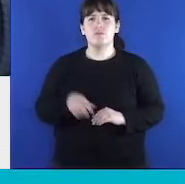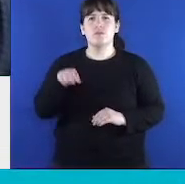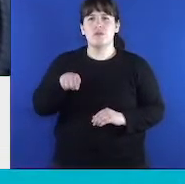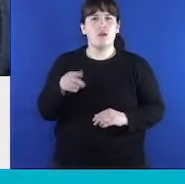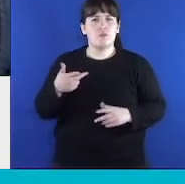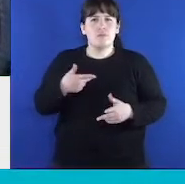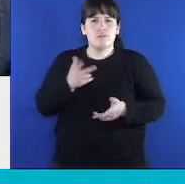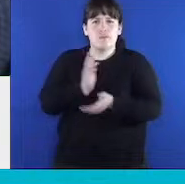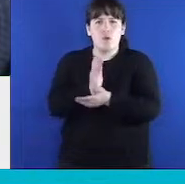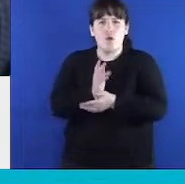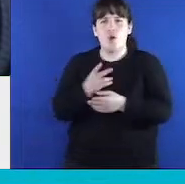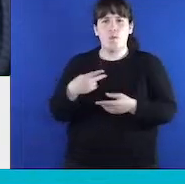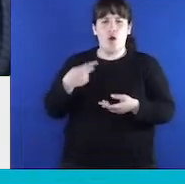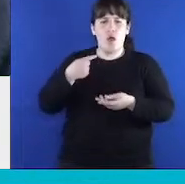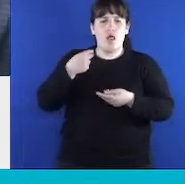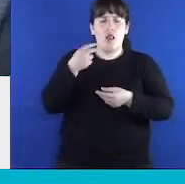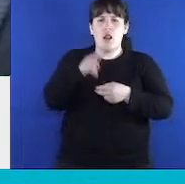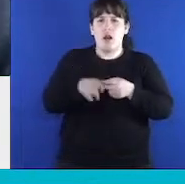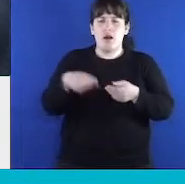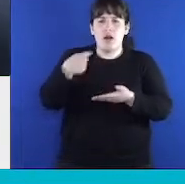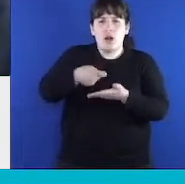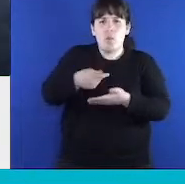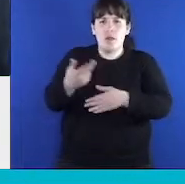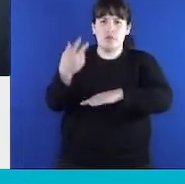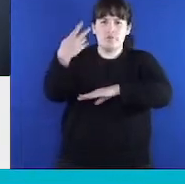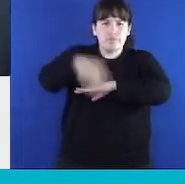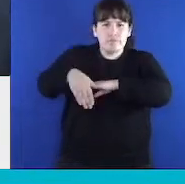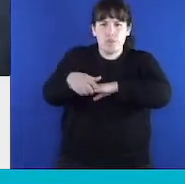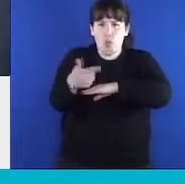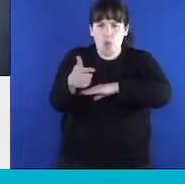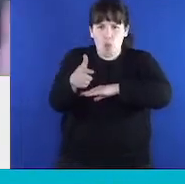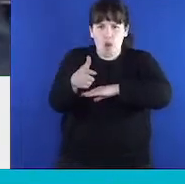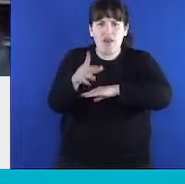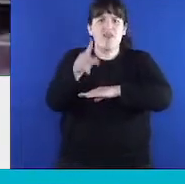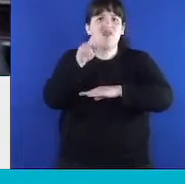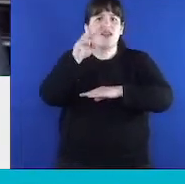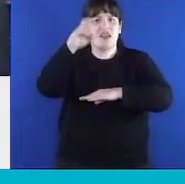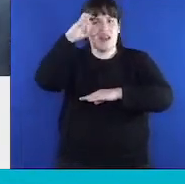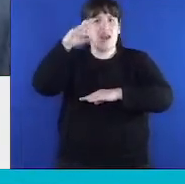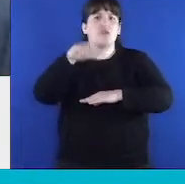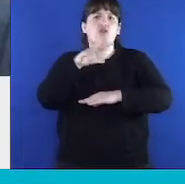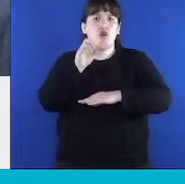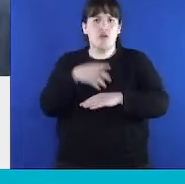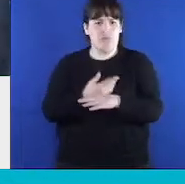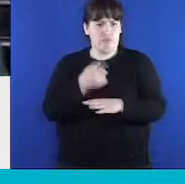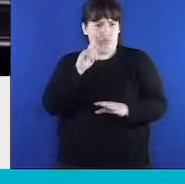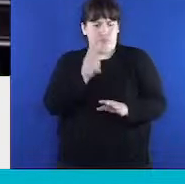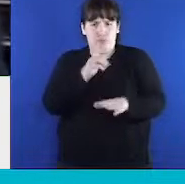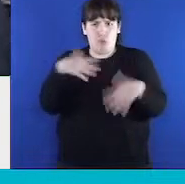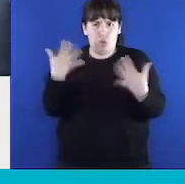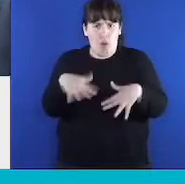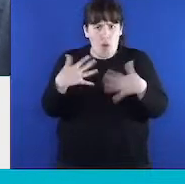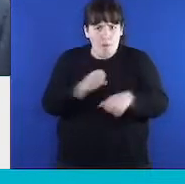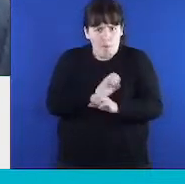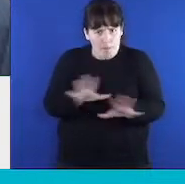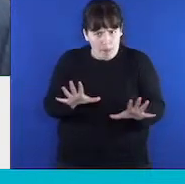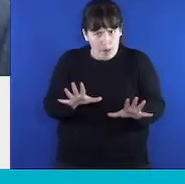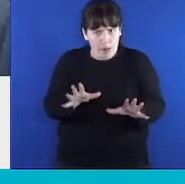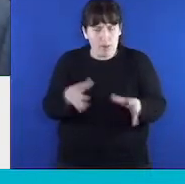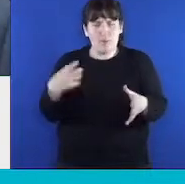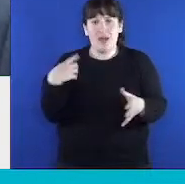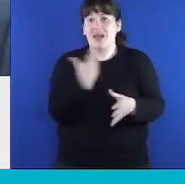directorio. Esto es muy grave, presidente. En general, cuando se vota este tipo de